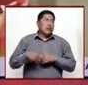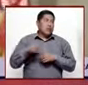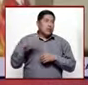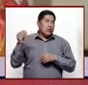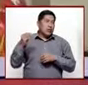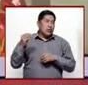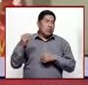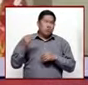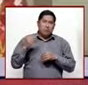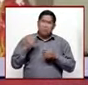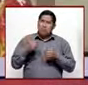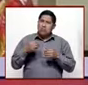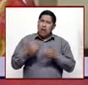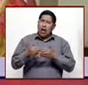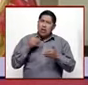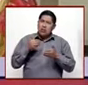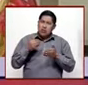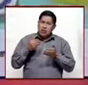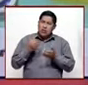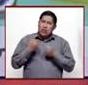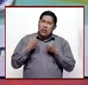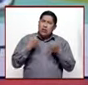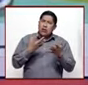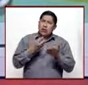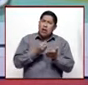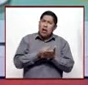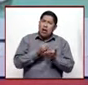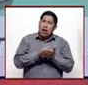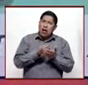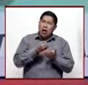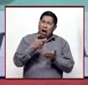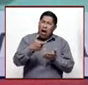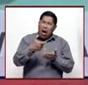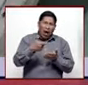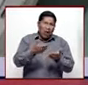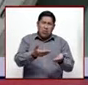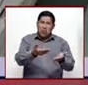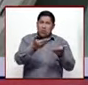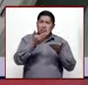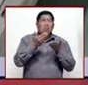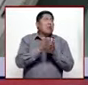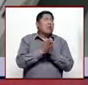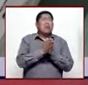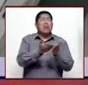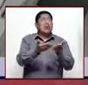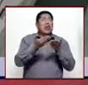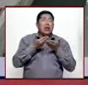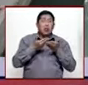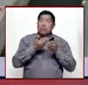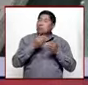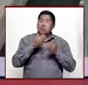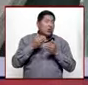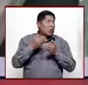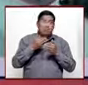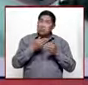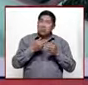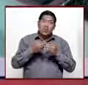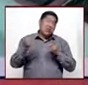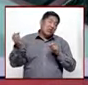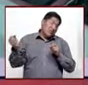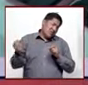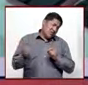le ha entregado inclusive una importante suma de dinero. Se ha logrado establecer que la víctima había sido sometida a una